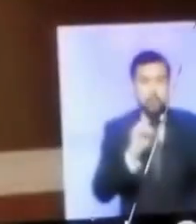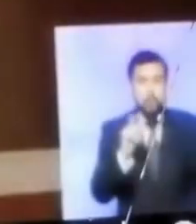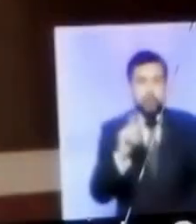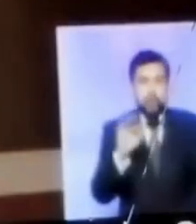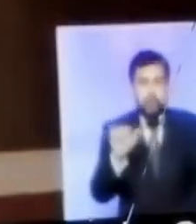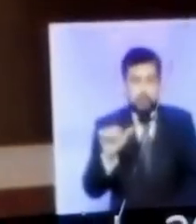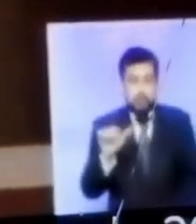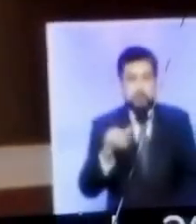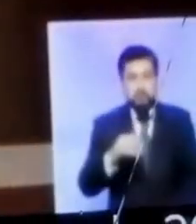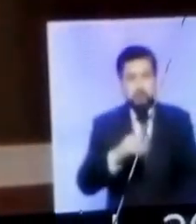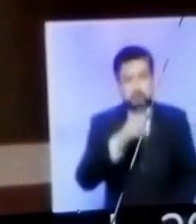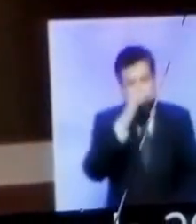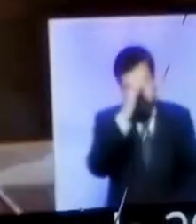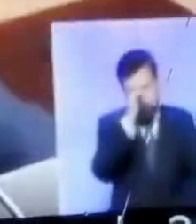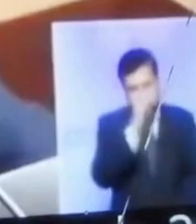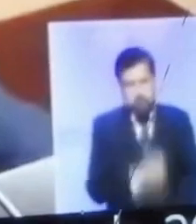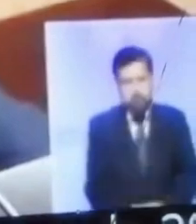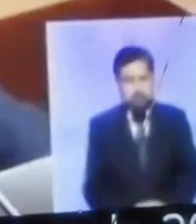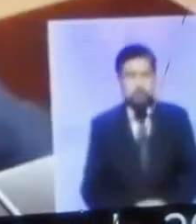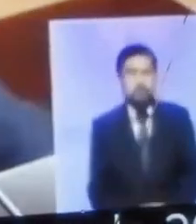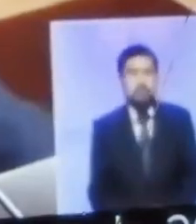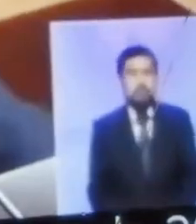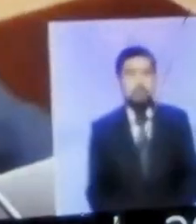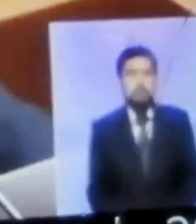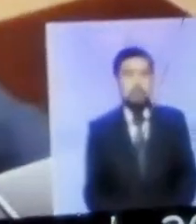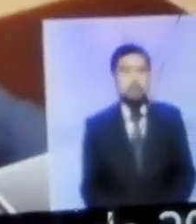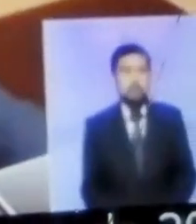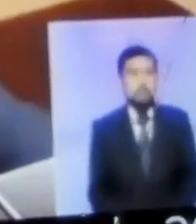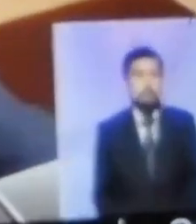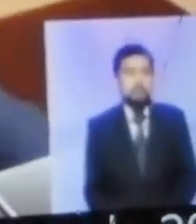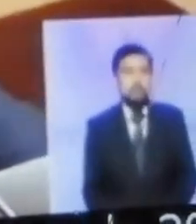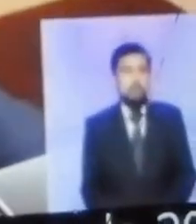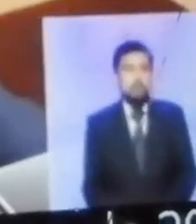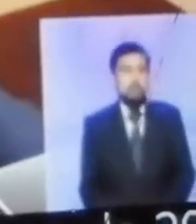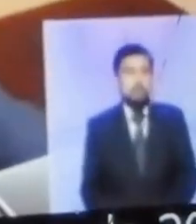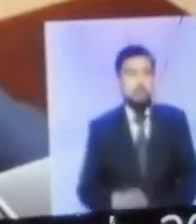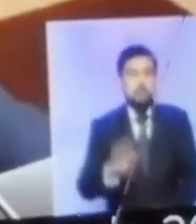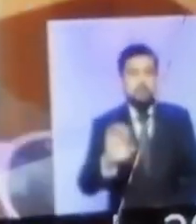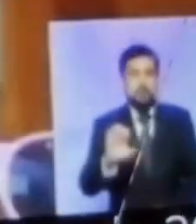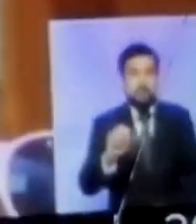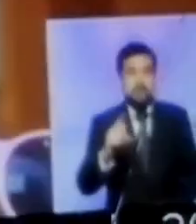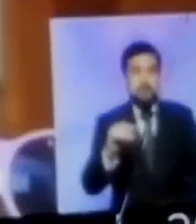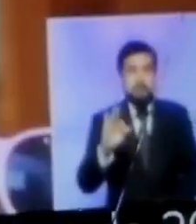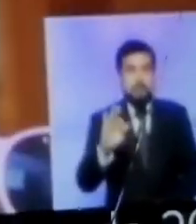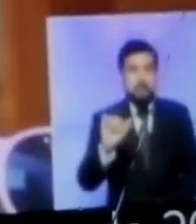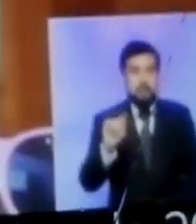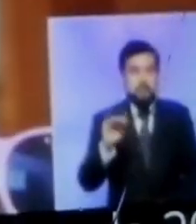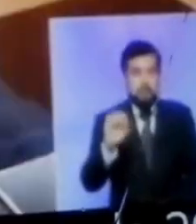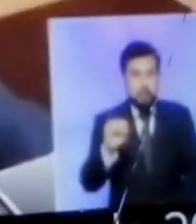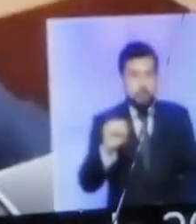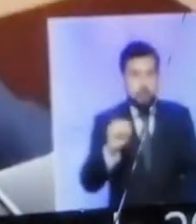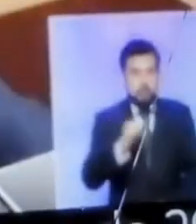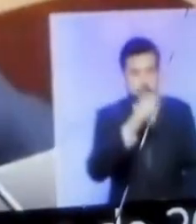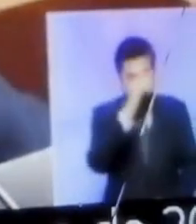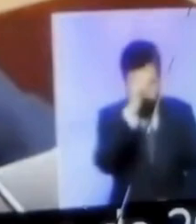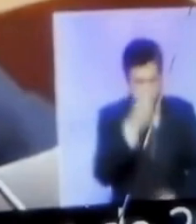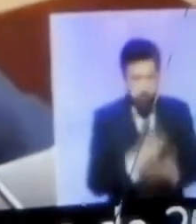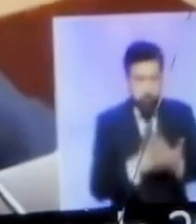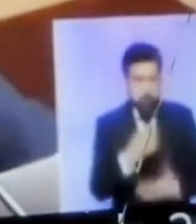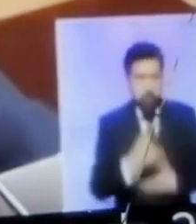magistrada con las propuestas magistr Felipe Alfredo Fuentes Barrera con